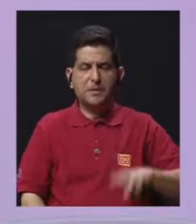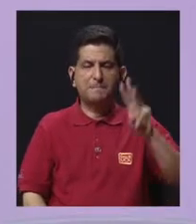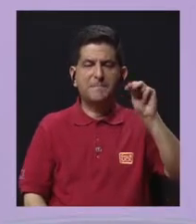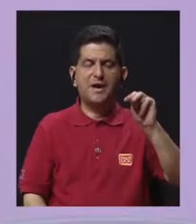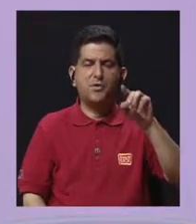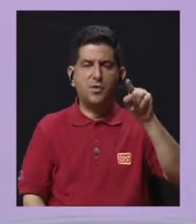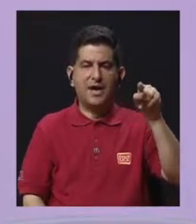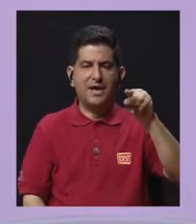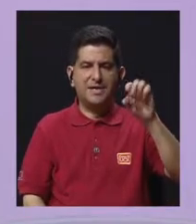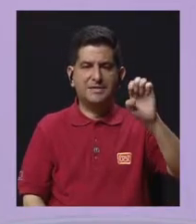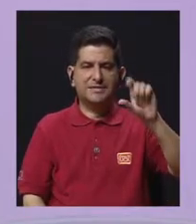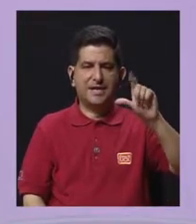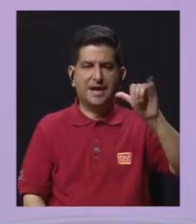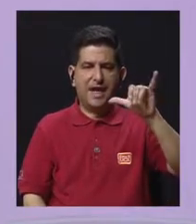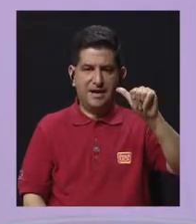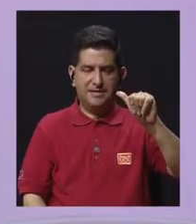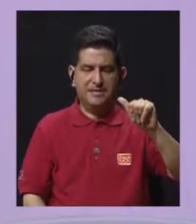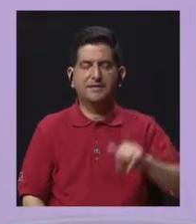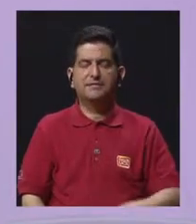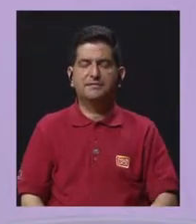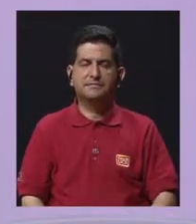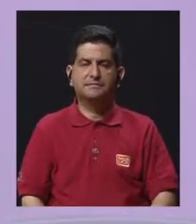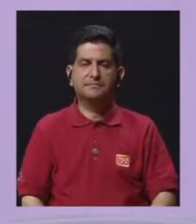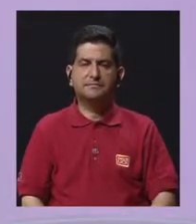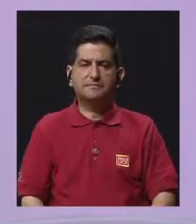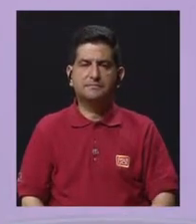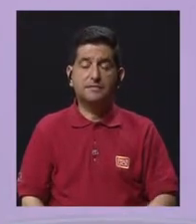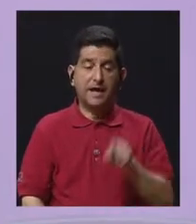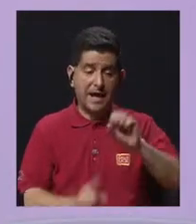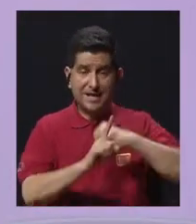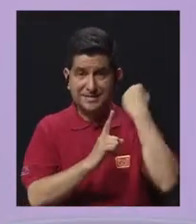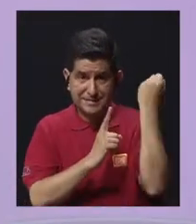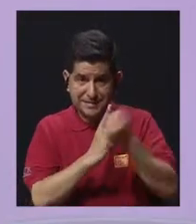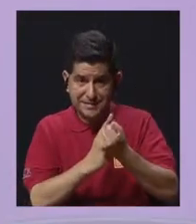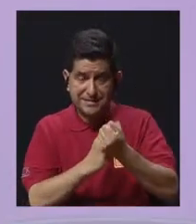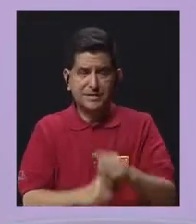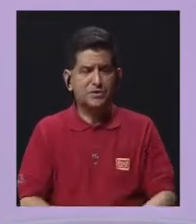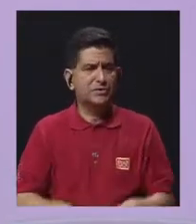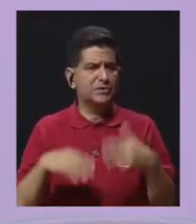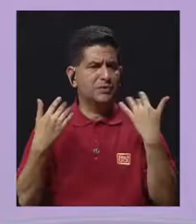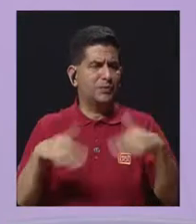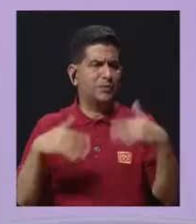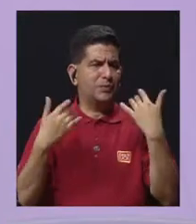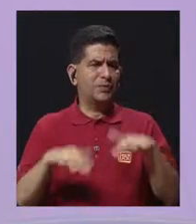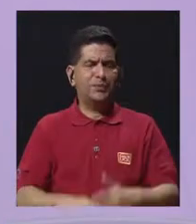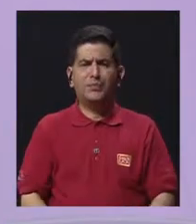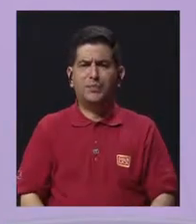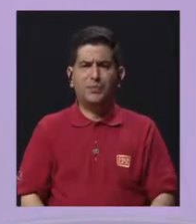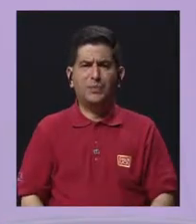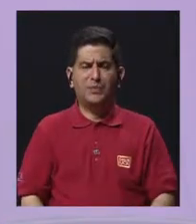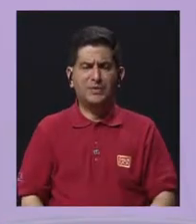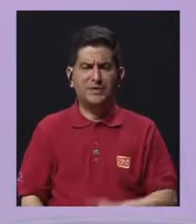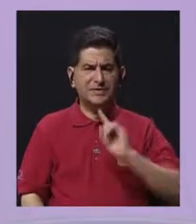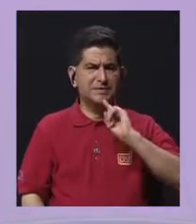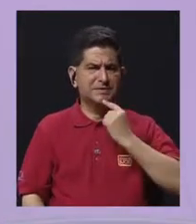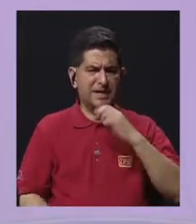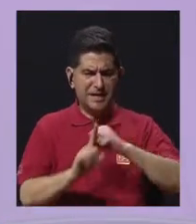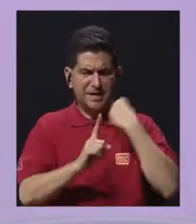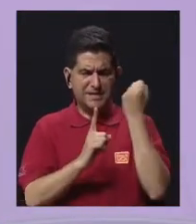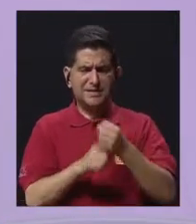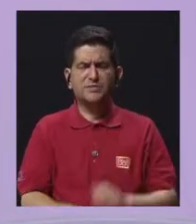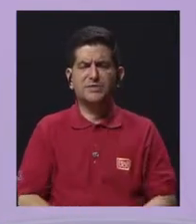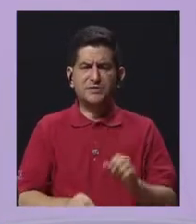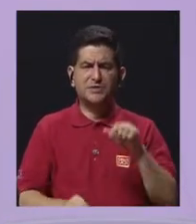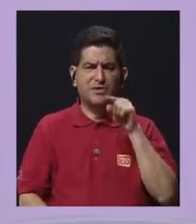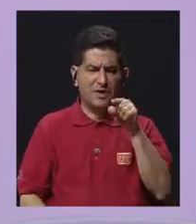le dan el golpe de Estado al presidente Manuel Zelaya Rosales, y bueno, esto fue algo muy grave,